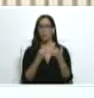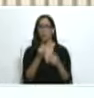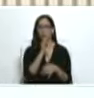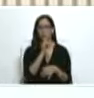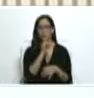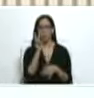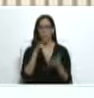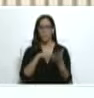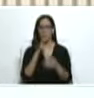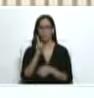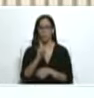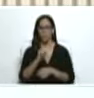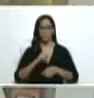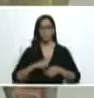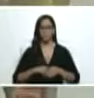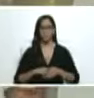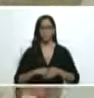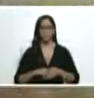Noticias, 2001.